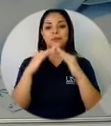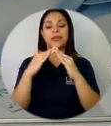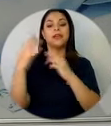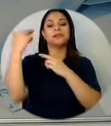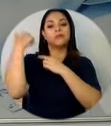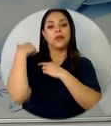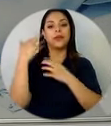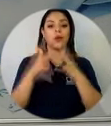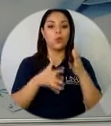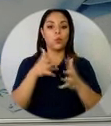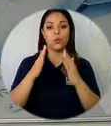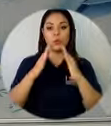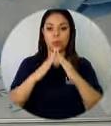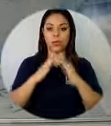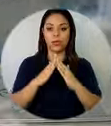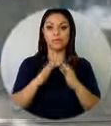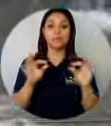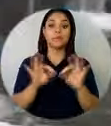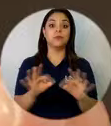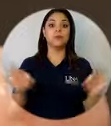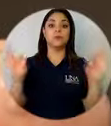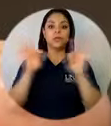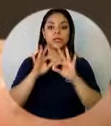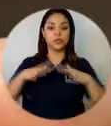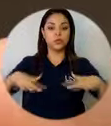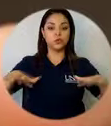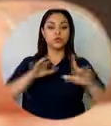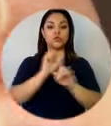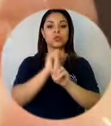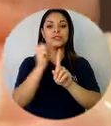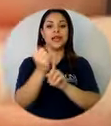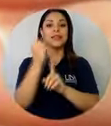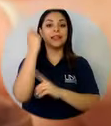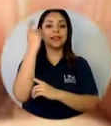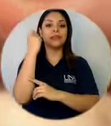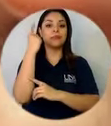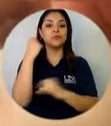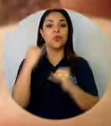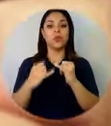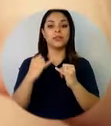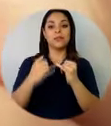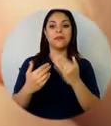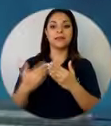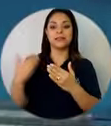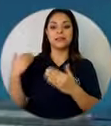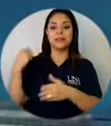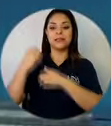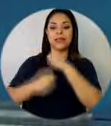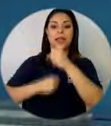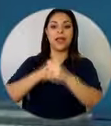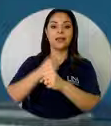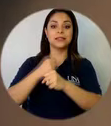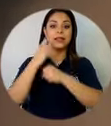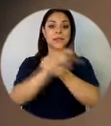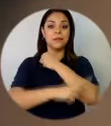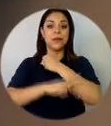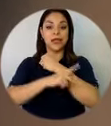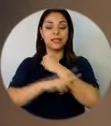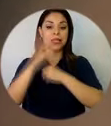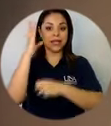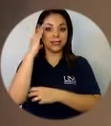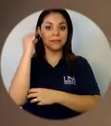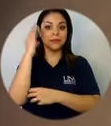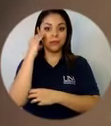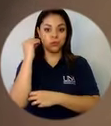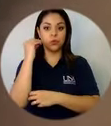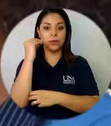hogar. Claro, y creo que es muy importante como sociedad que entendamos que, a ver, en las últimas décadas el país